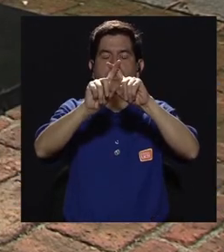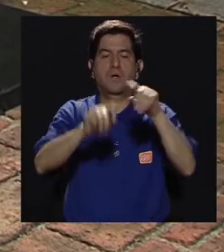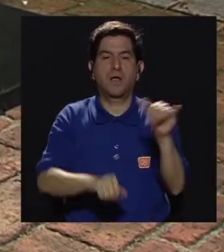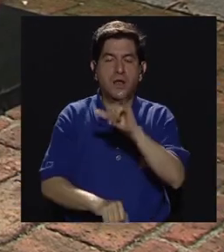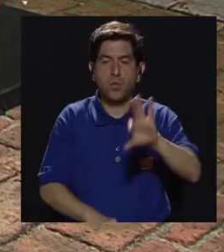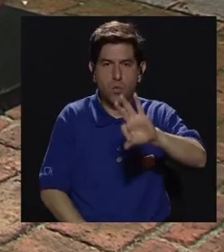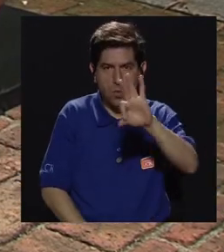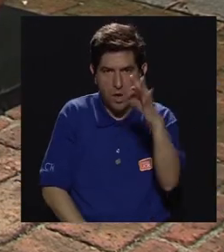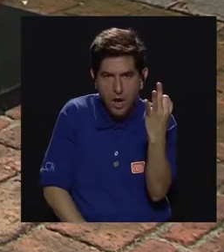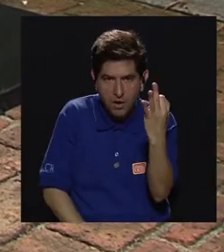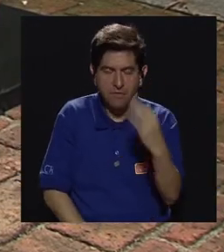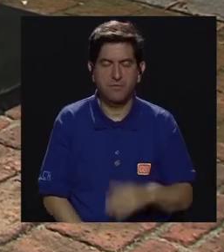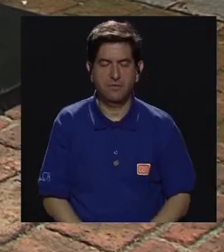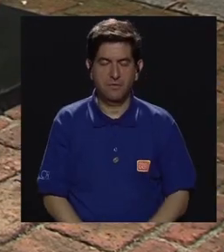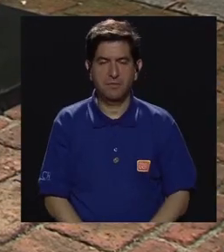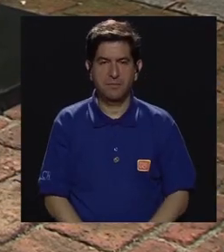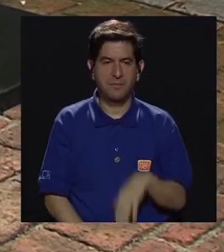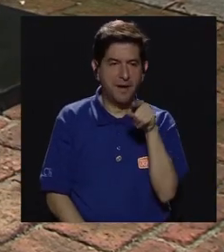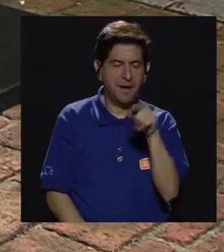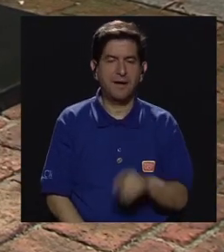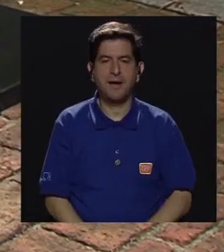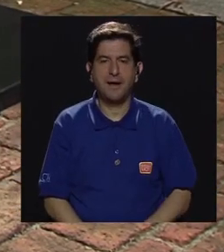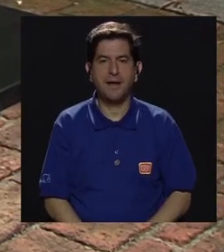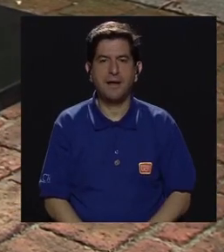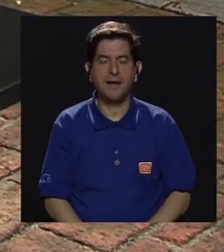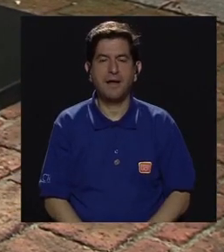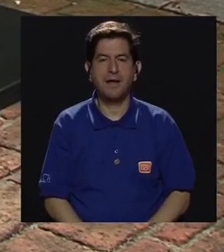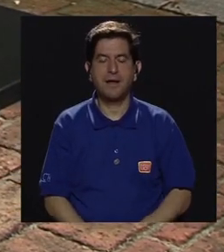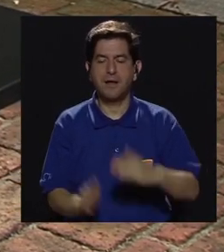realizo una flexión de tronco.